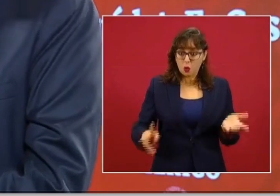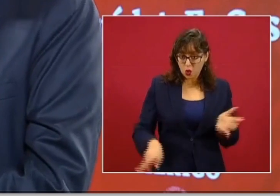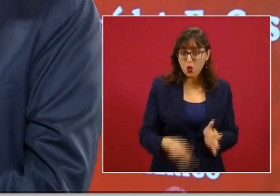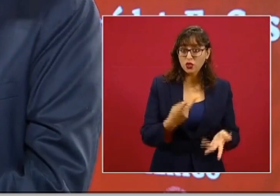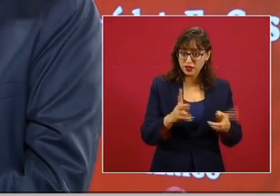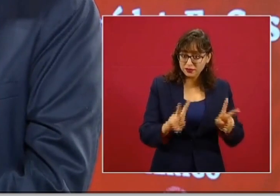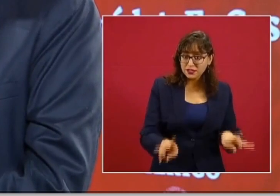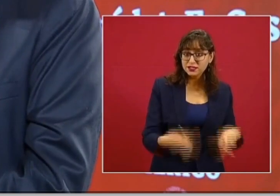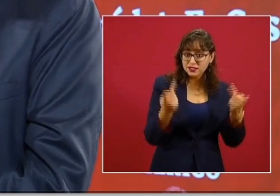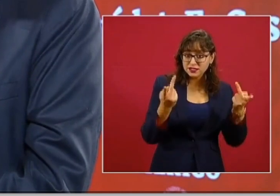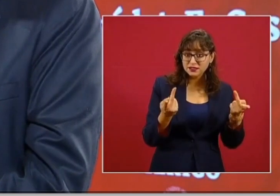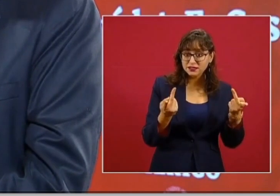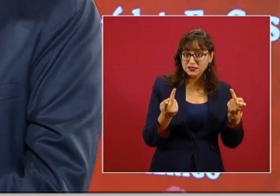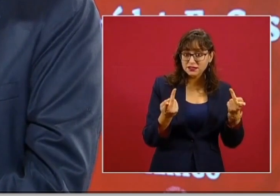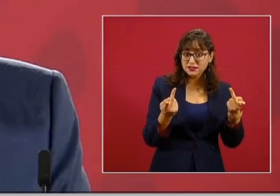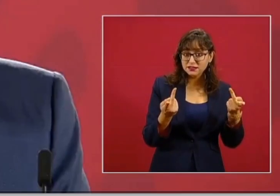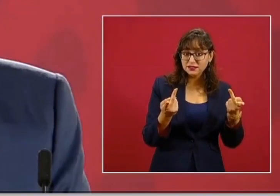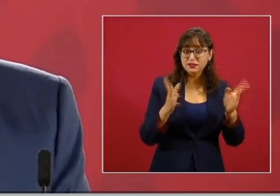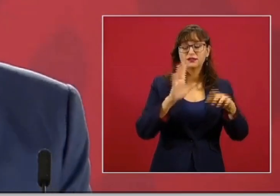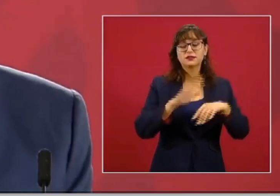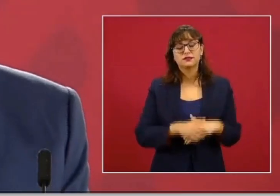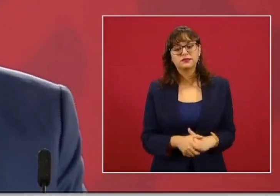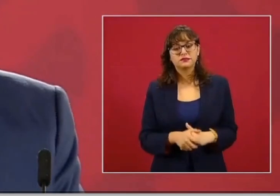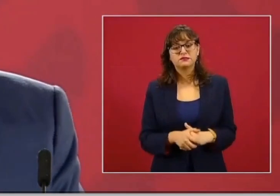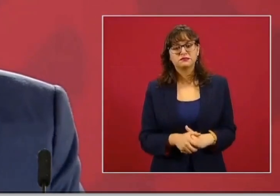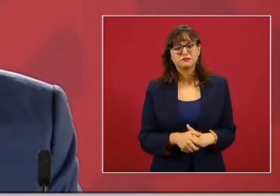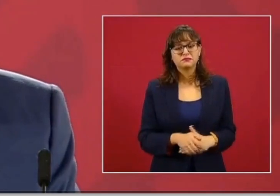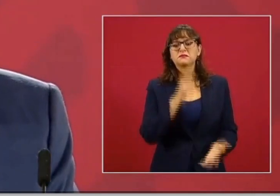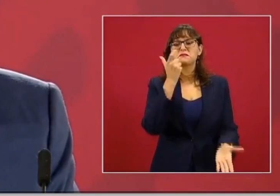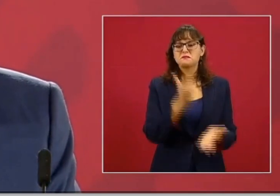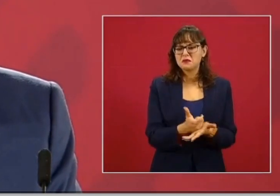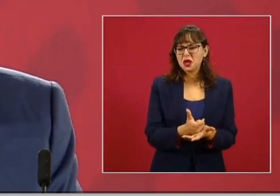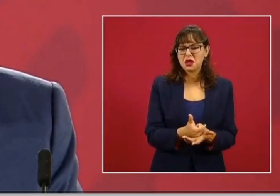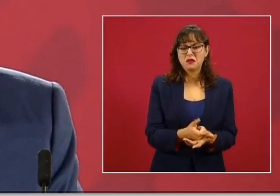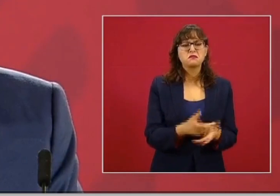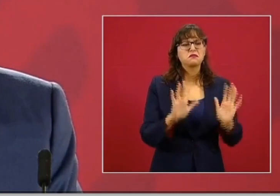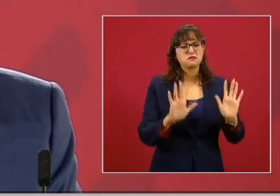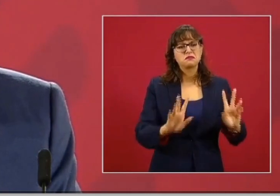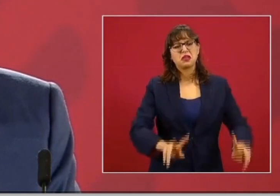que destinaron para repararla.